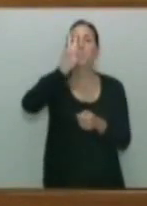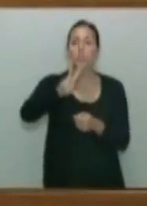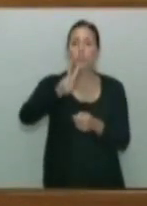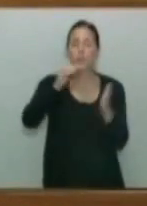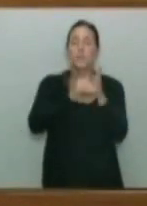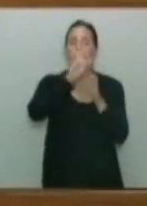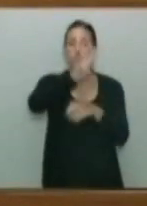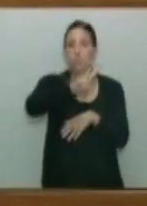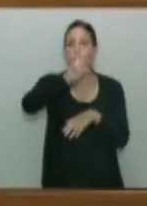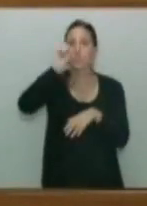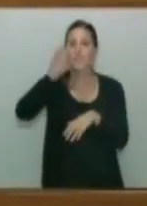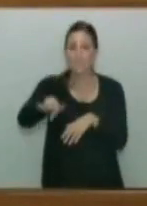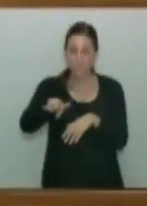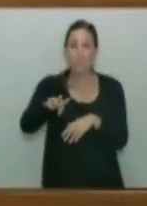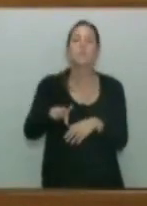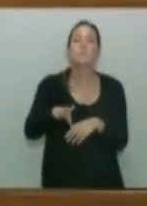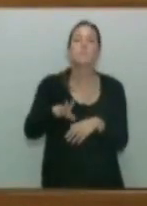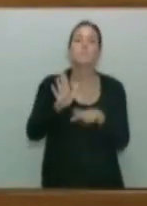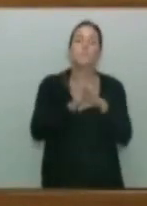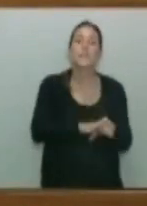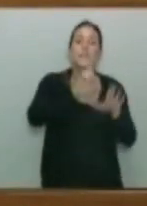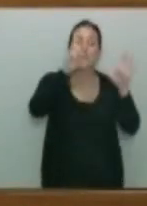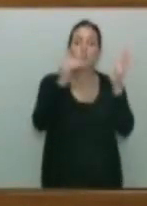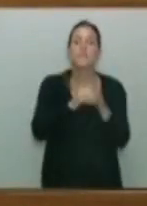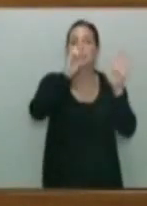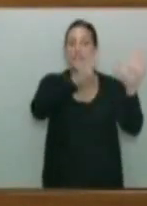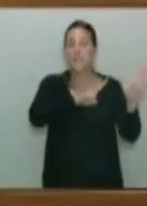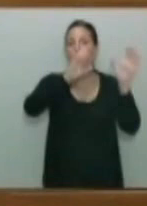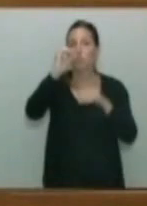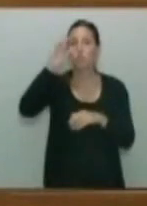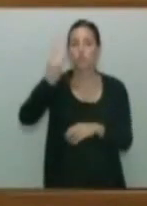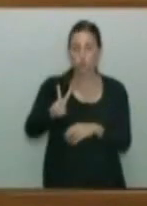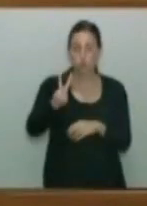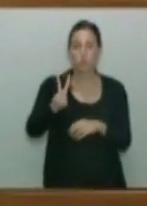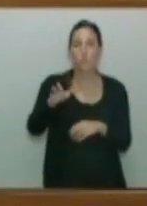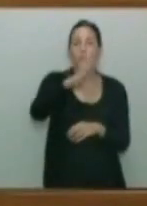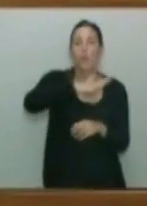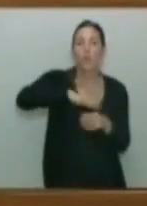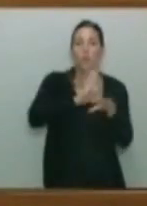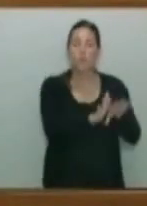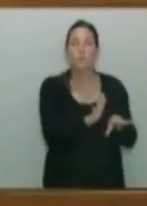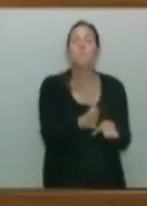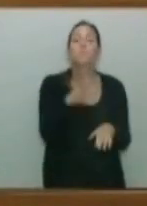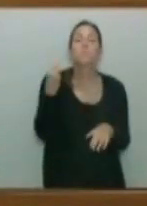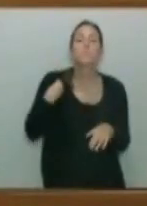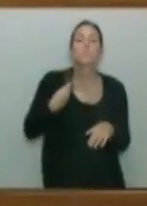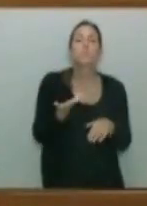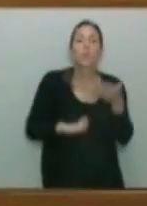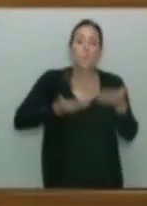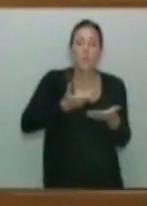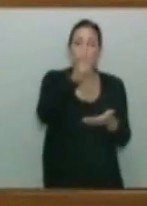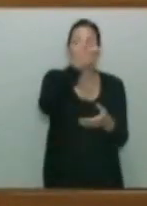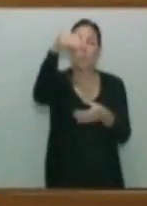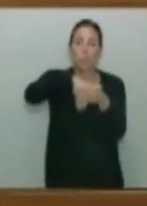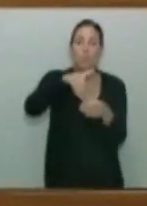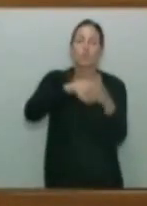5.215 y en la occidental 6.702. Esa es la imagen de esa injusticia, de que hoy el peso del voto de los asturianos no cuenta lo